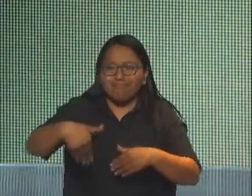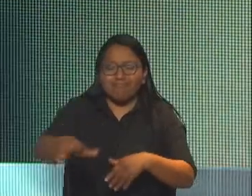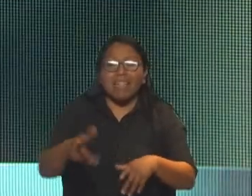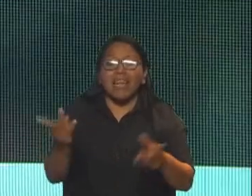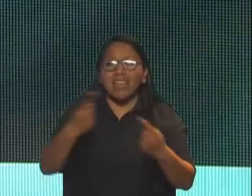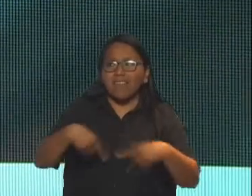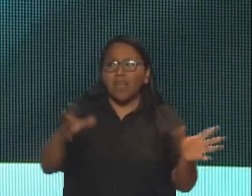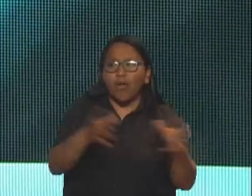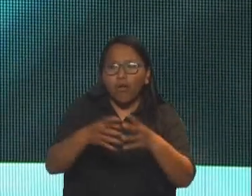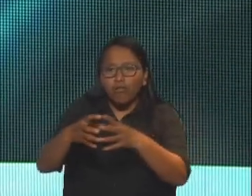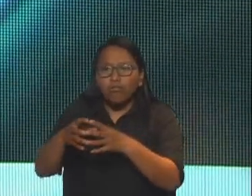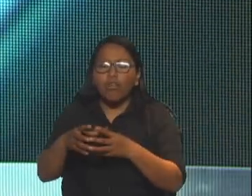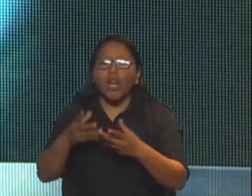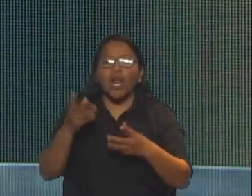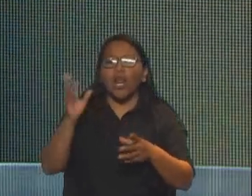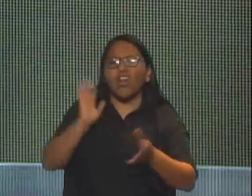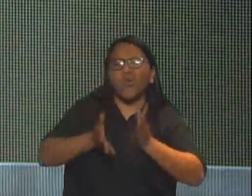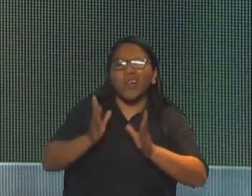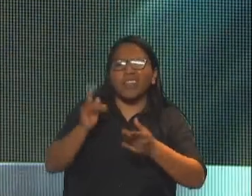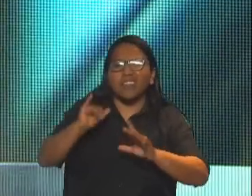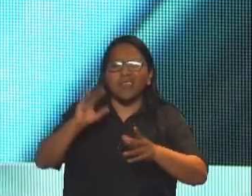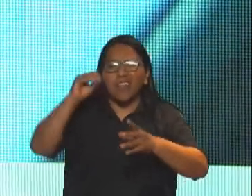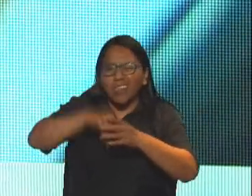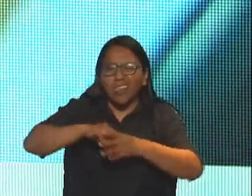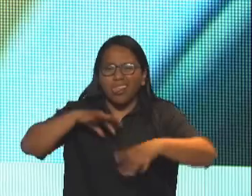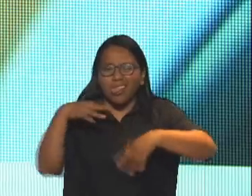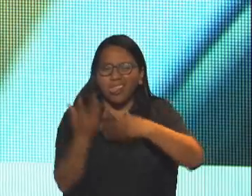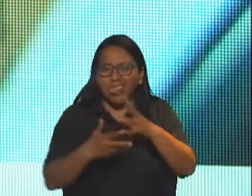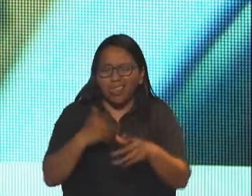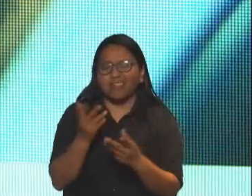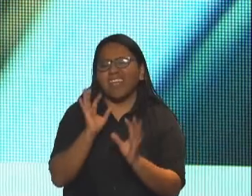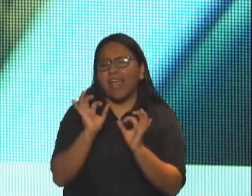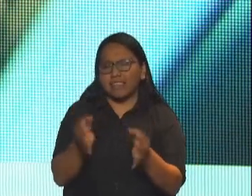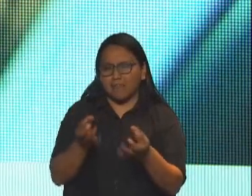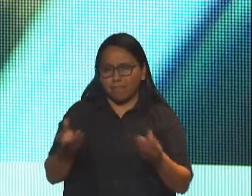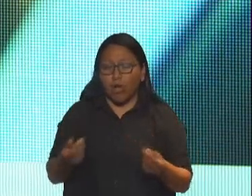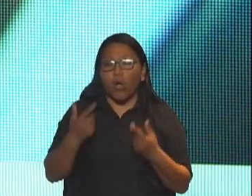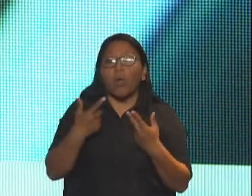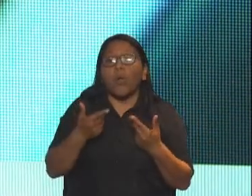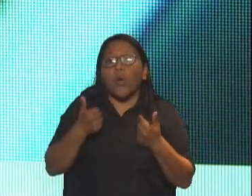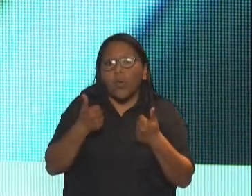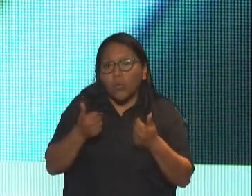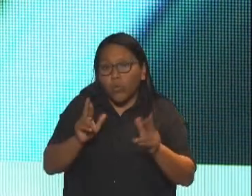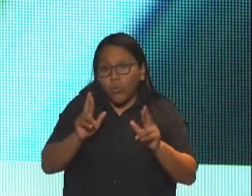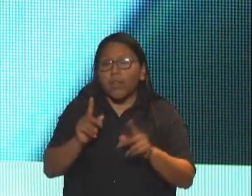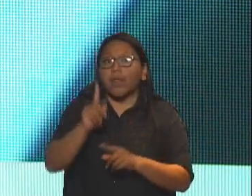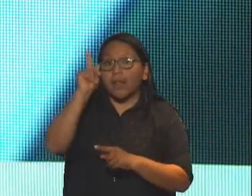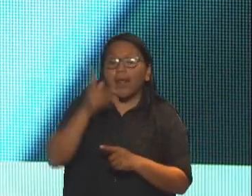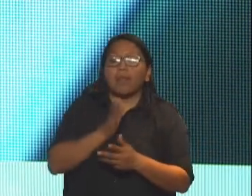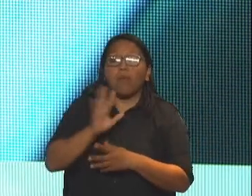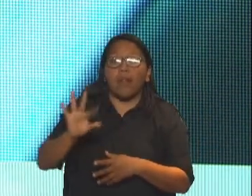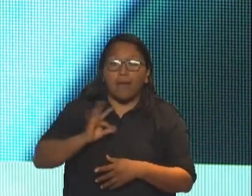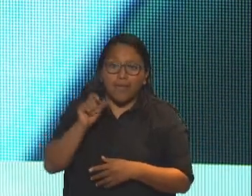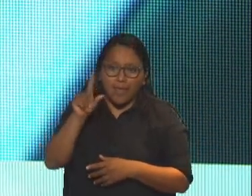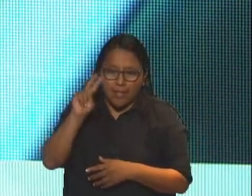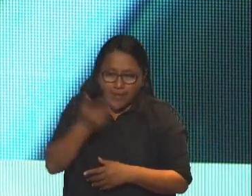se me tenían los violentos de siempre a desvirtuar eso ya sabemos lo que sucede gracias a dios bueno por la vida de la vicepresidente